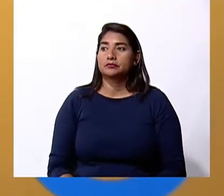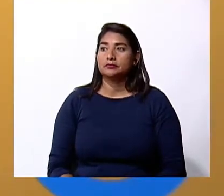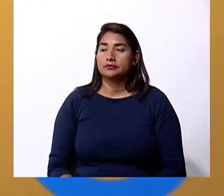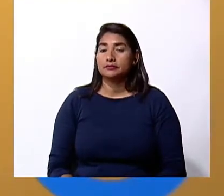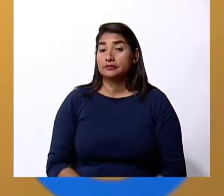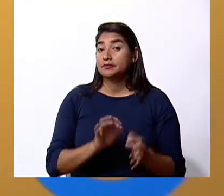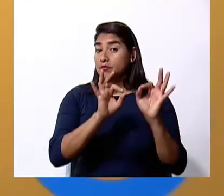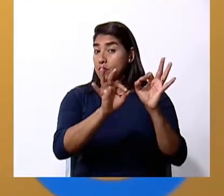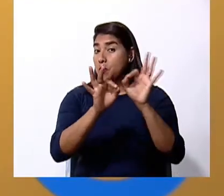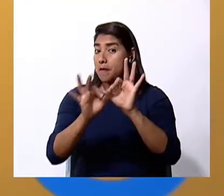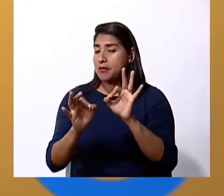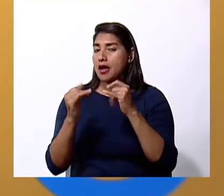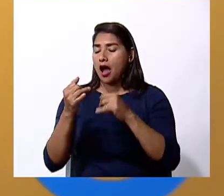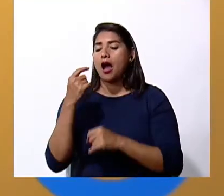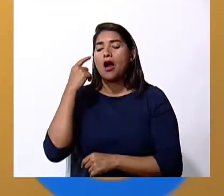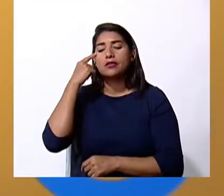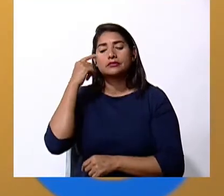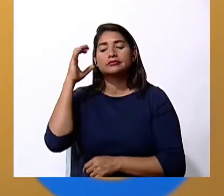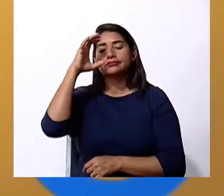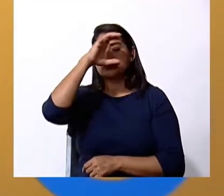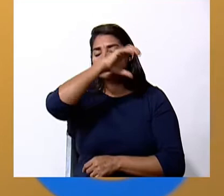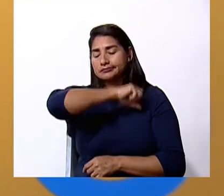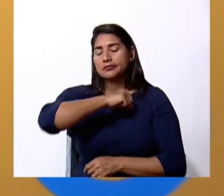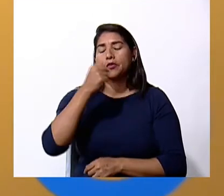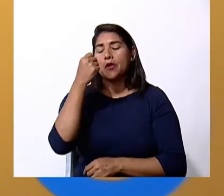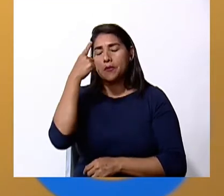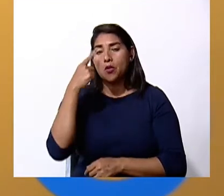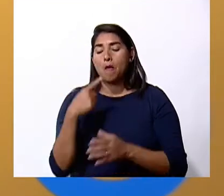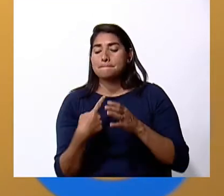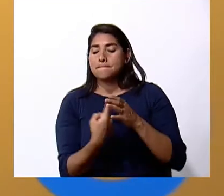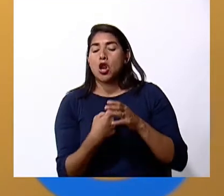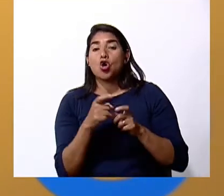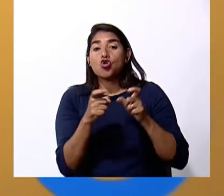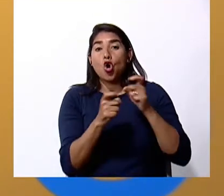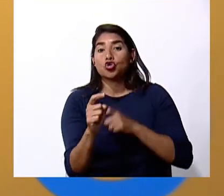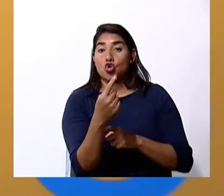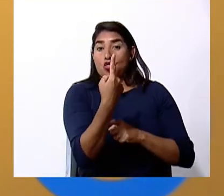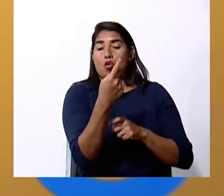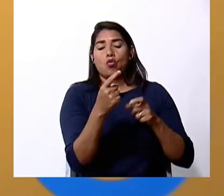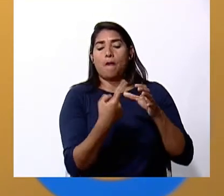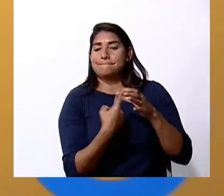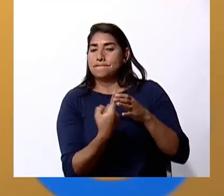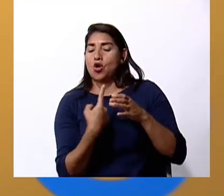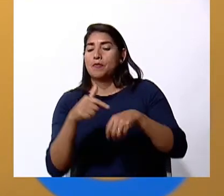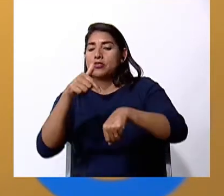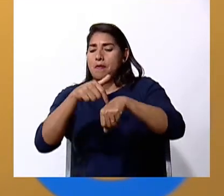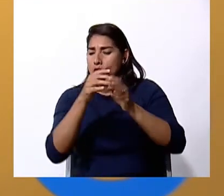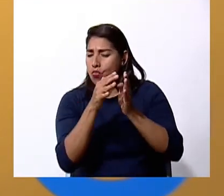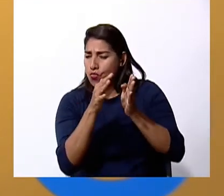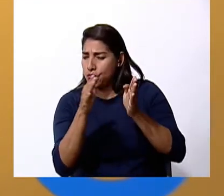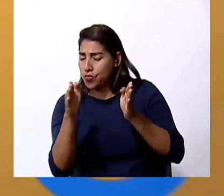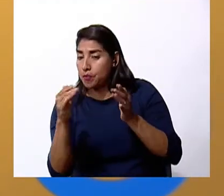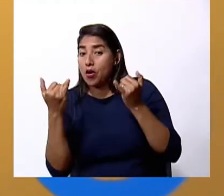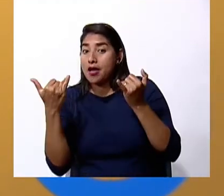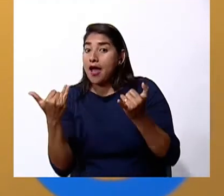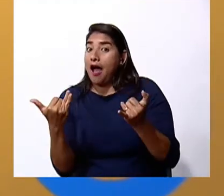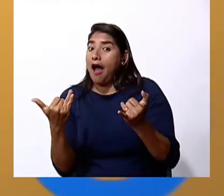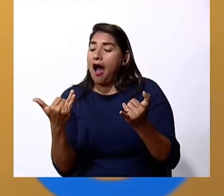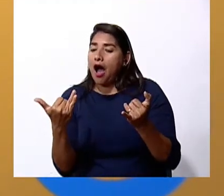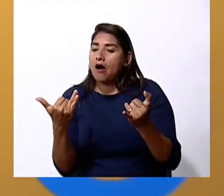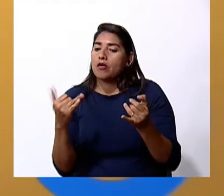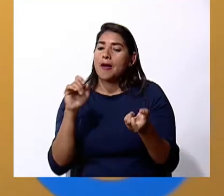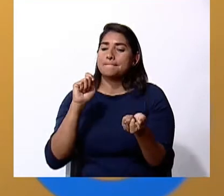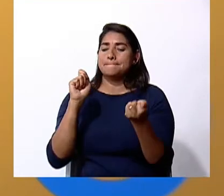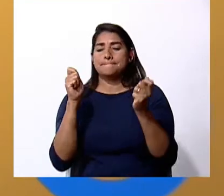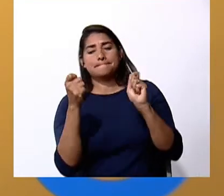Muy bien, ahora yo creo que sí te quedó clarísimo lo que es el monopolio o lo que era el monopolio en ese momento, porque hoy en día pues tiene